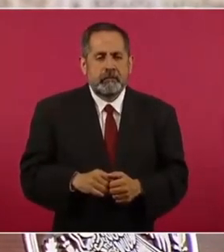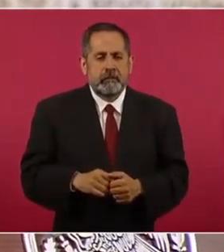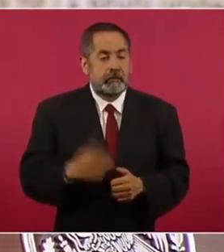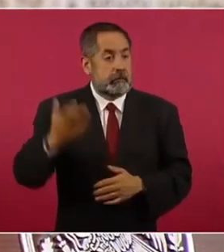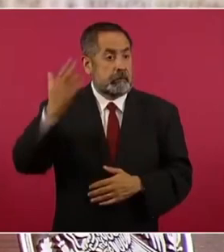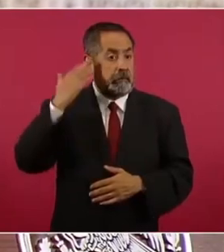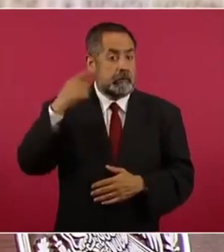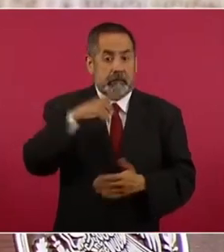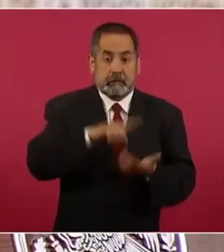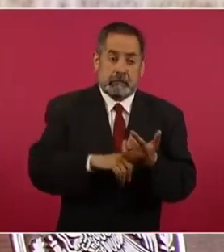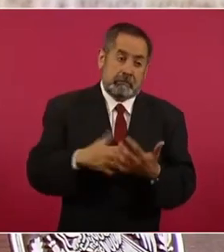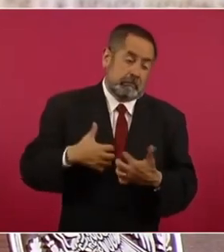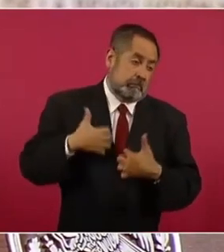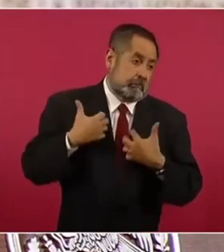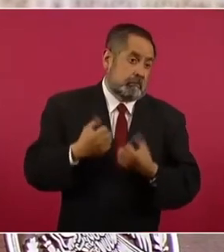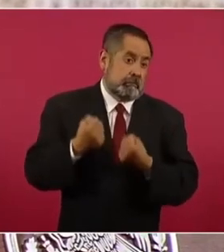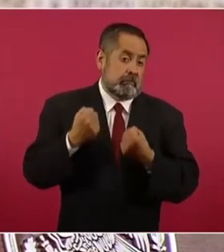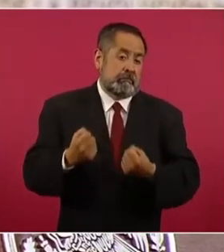antes se ponían